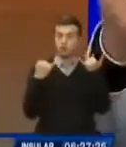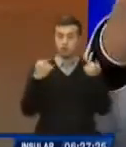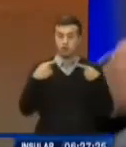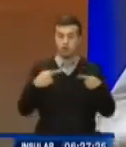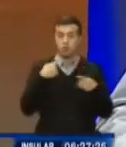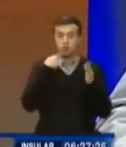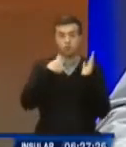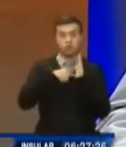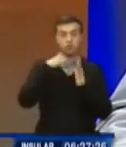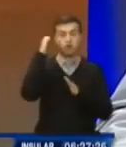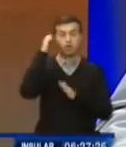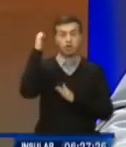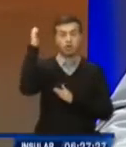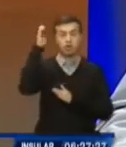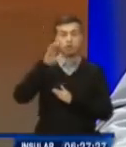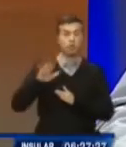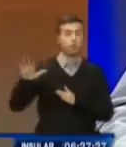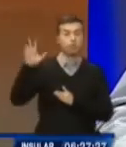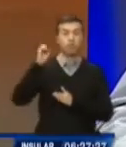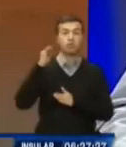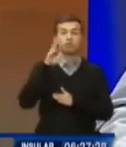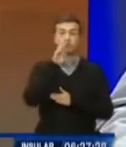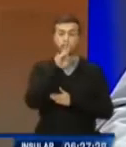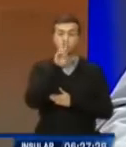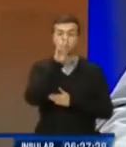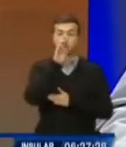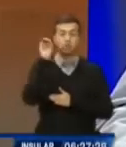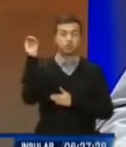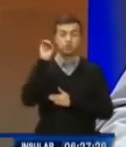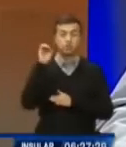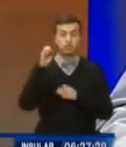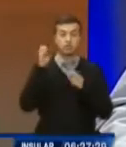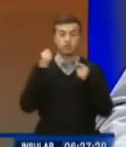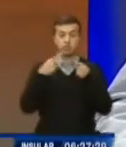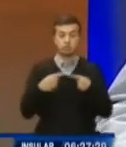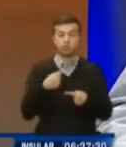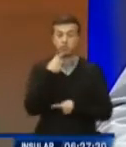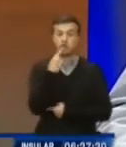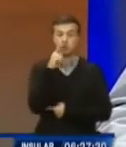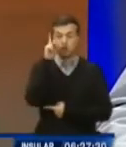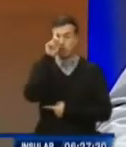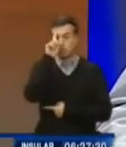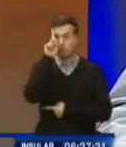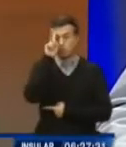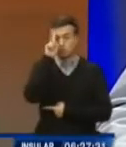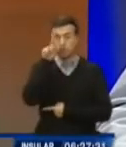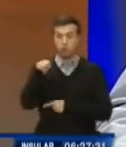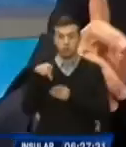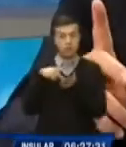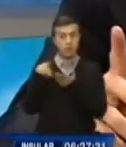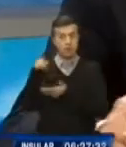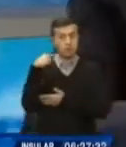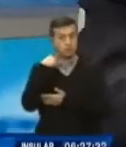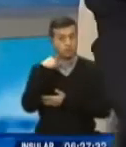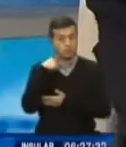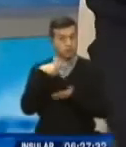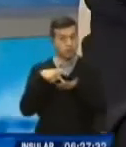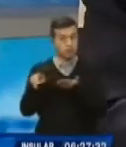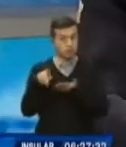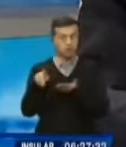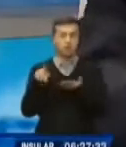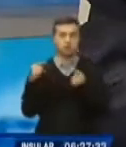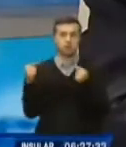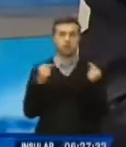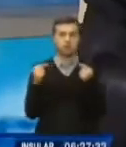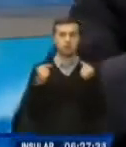en europa están en entredicho más de 260 partidos porque se compraban los resultados bueno y eso en todos los deportes